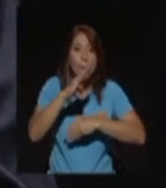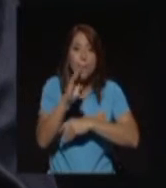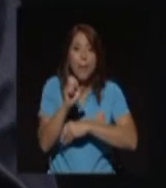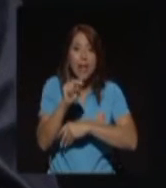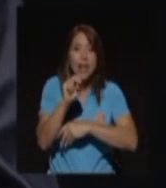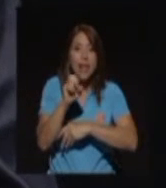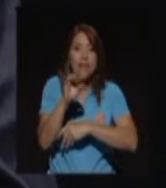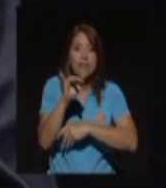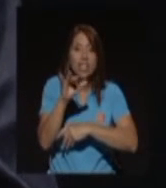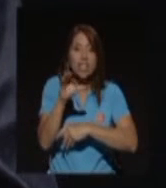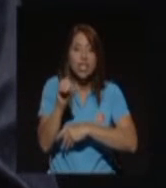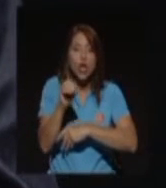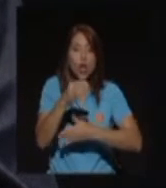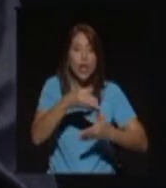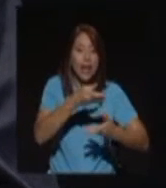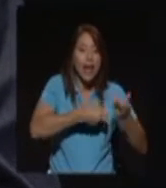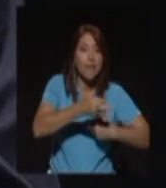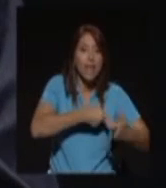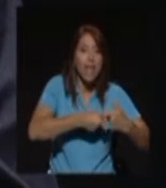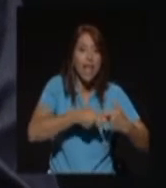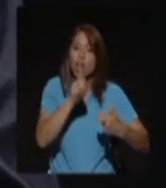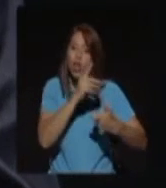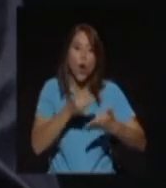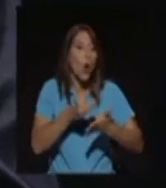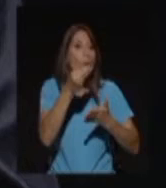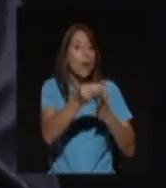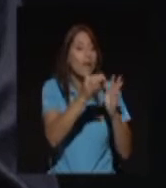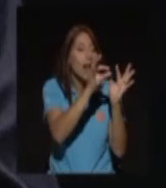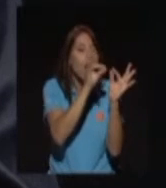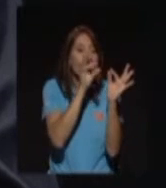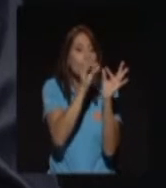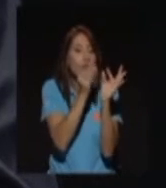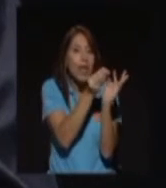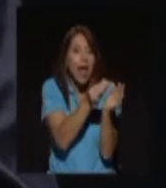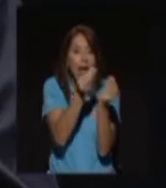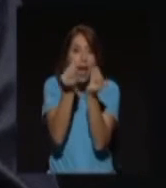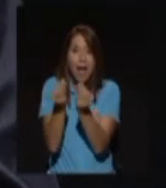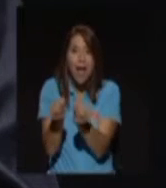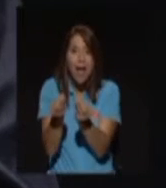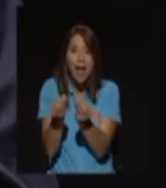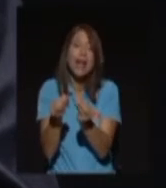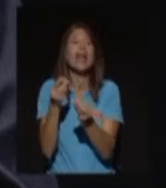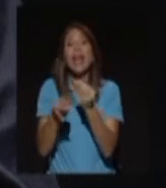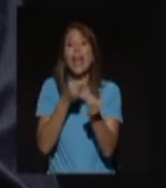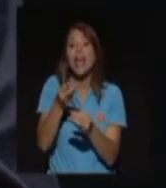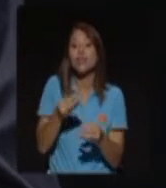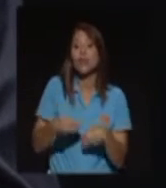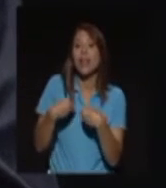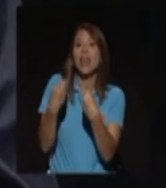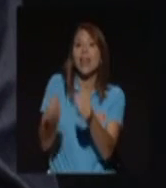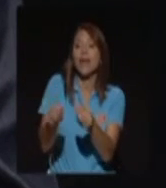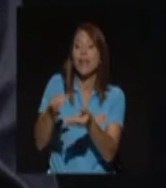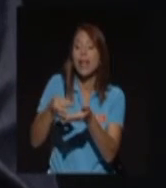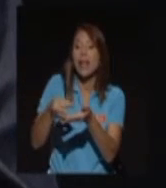en fruta, sino los productores le entregaban a los beneficios de café en consignación el café.